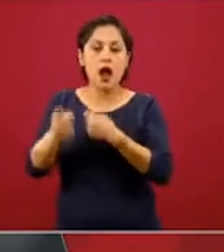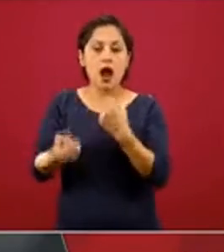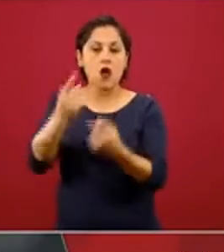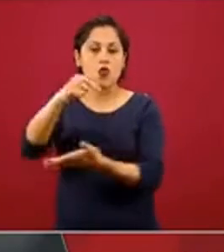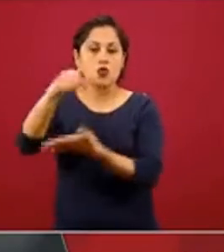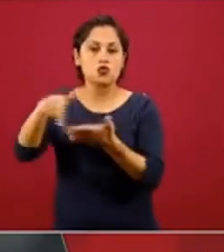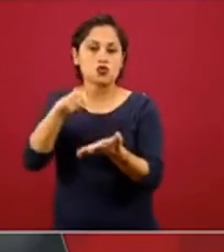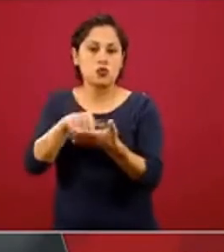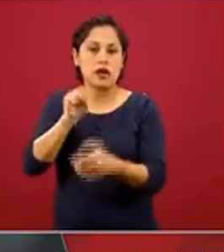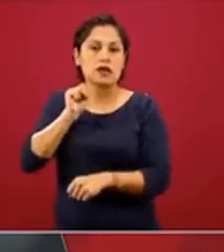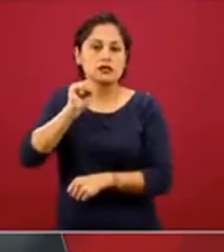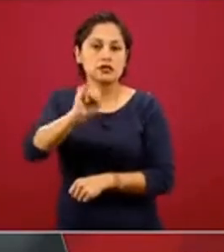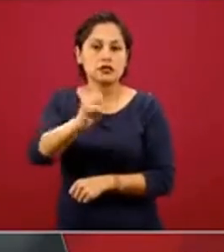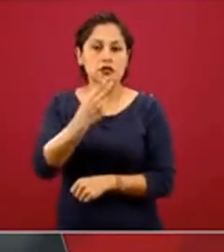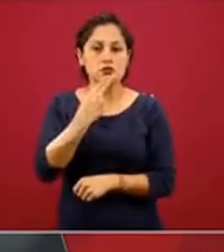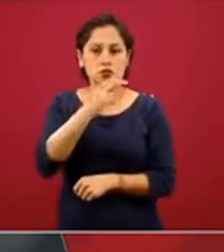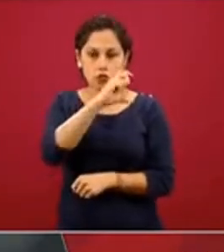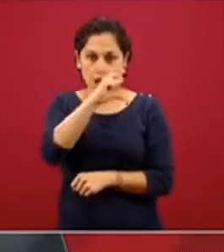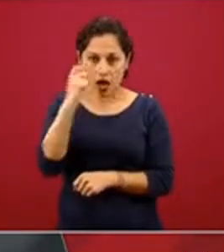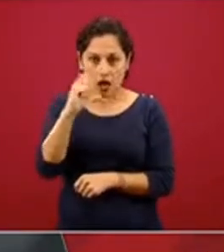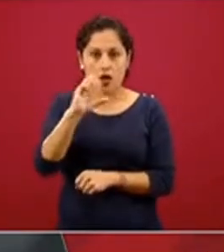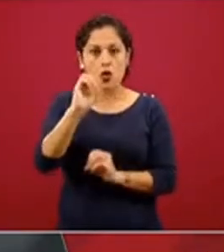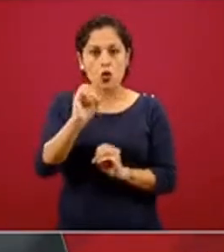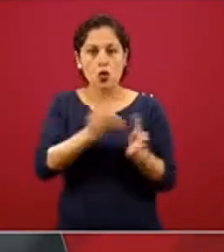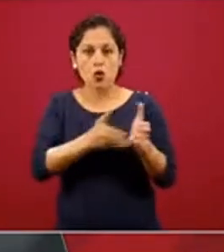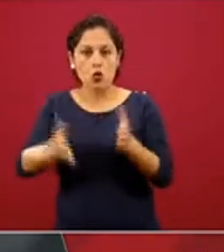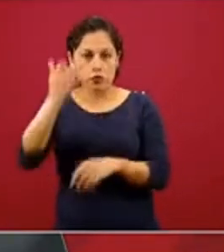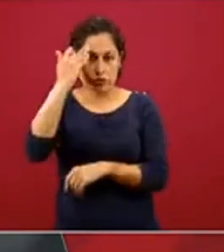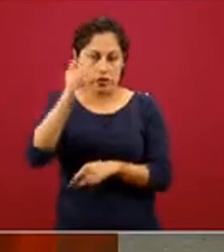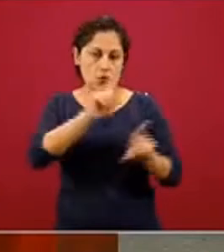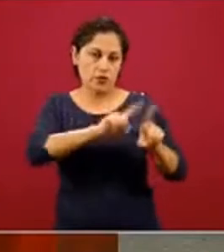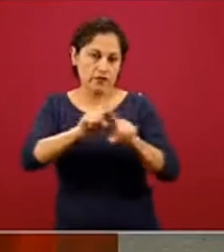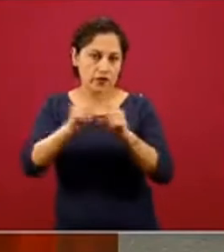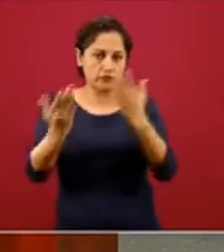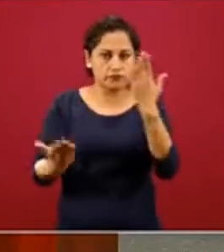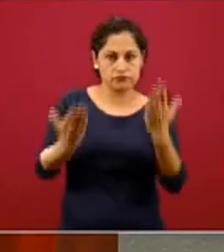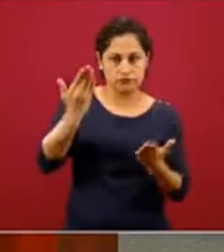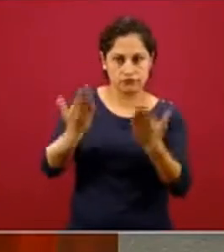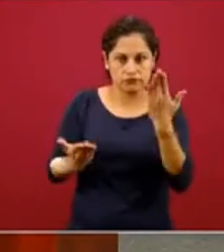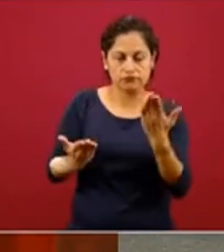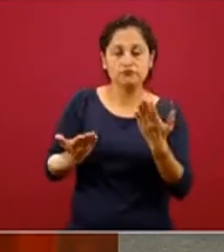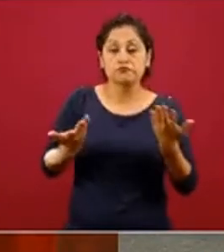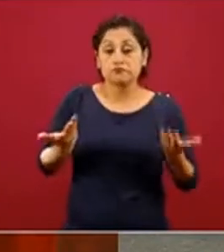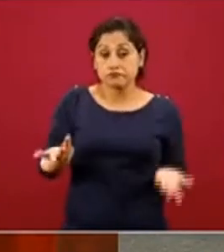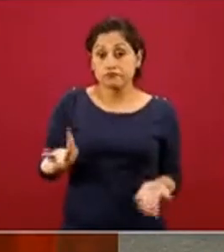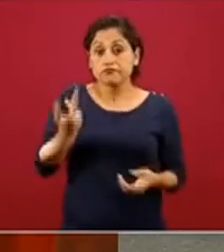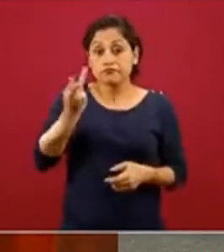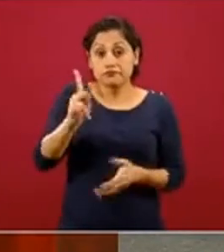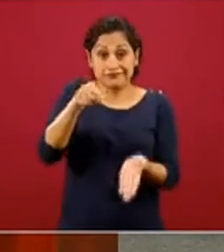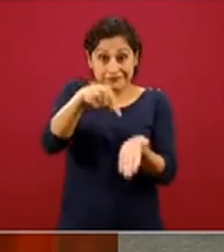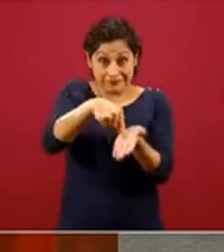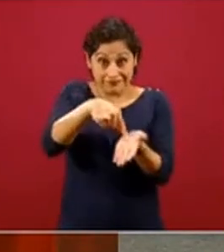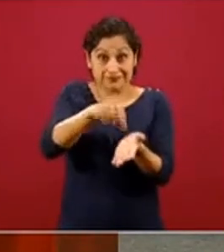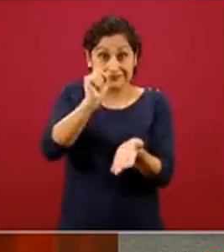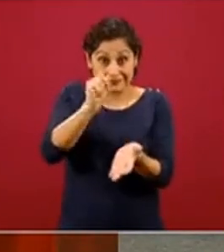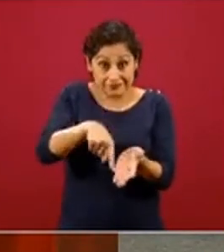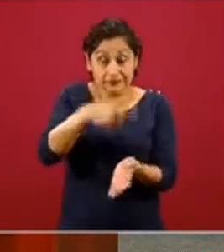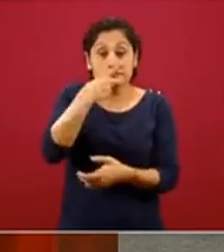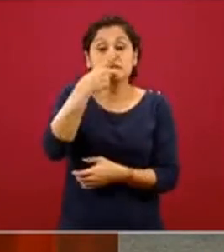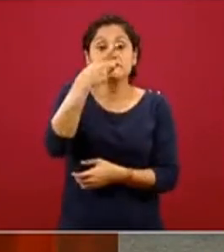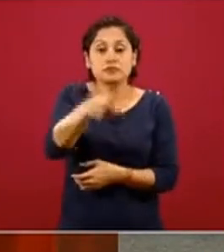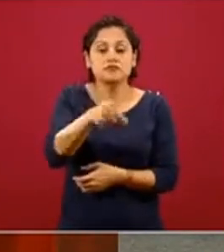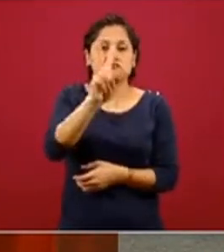lo tuvieron y que lo tuvieron a distintos tiempos. Pero obviamente es un gran reto, y el propio artículo lo discute, el